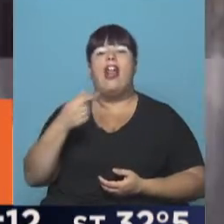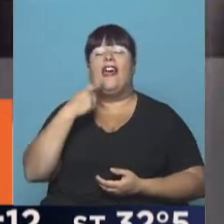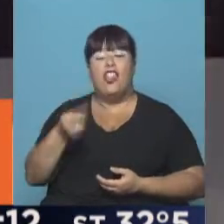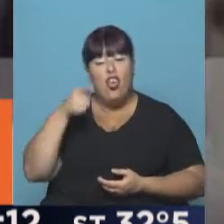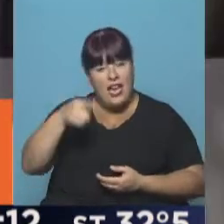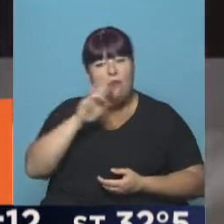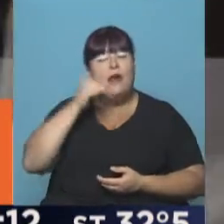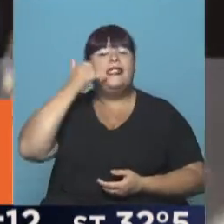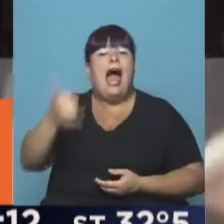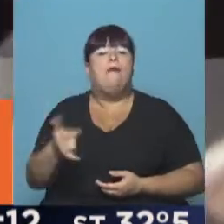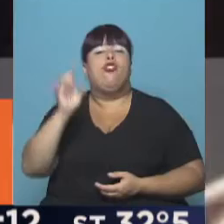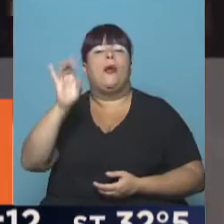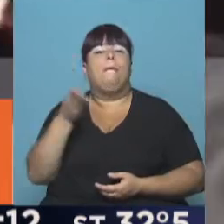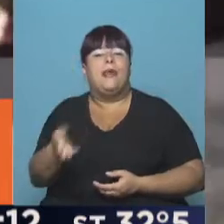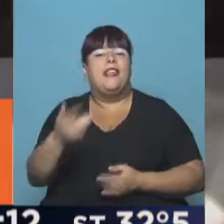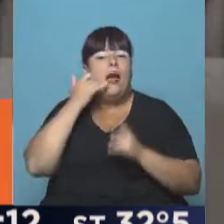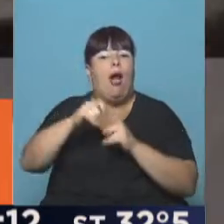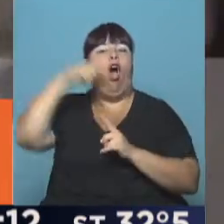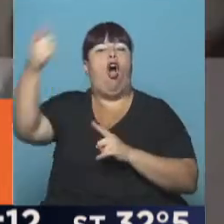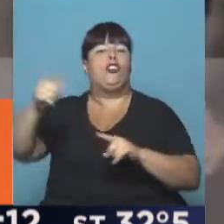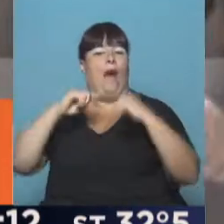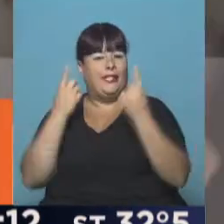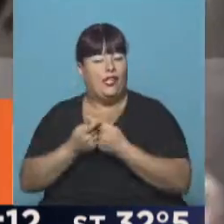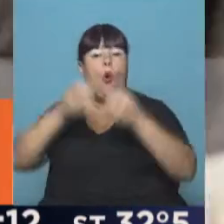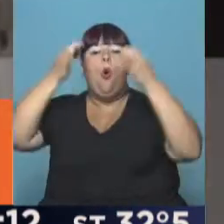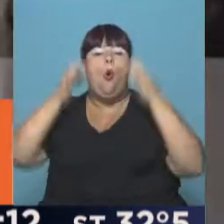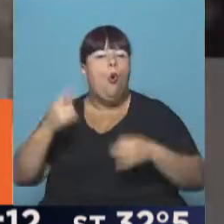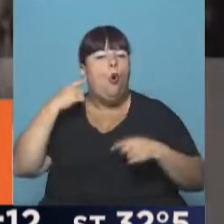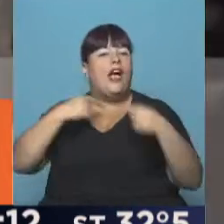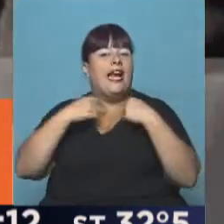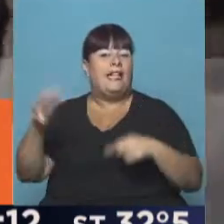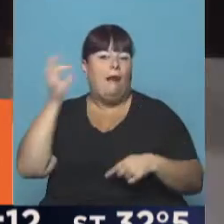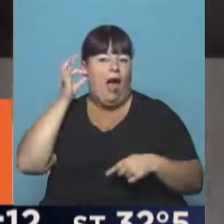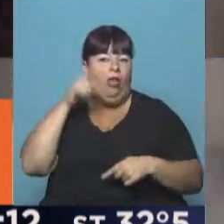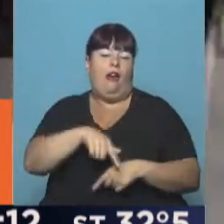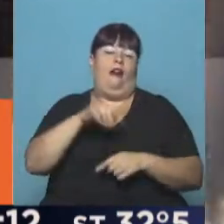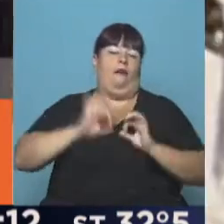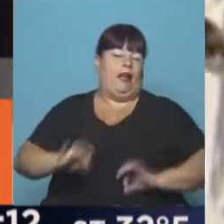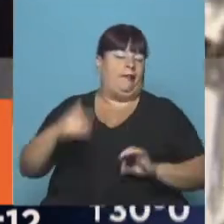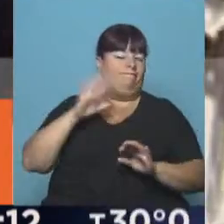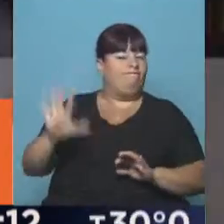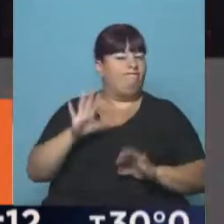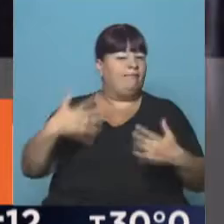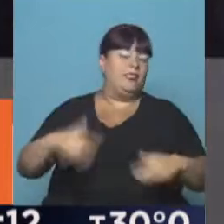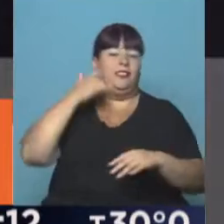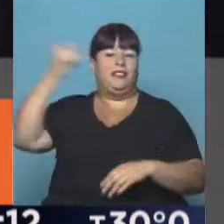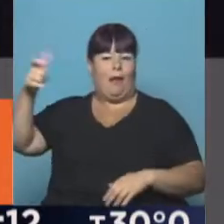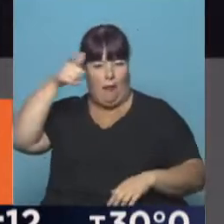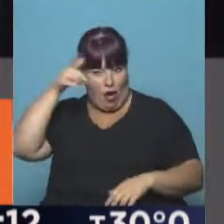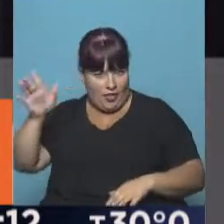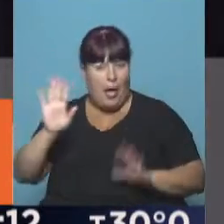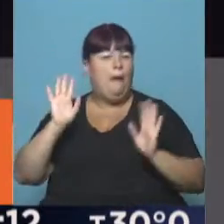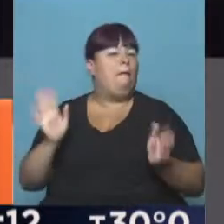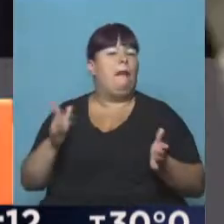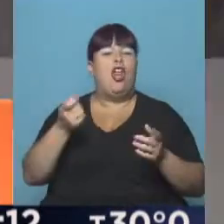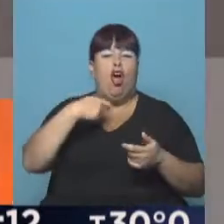ella llamó simplemente para pedirle que la comuniquen con otra habitación y que justo escucharon un grito de Maradona y que por eso sospecharon que podía pasar algo y llegó la policía, pero